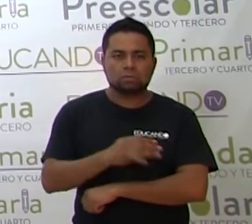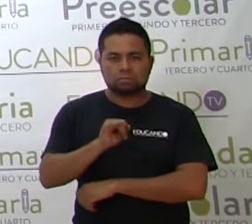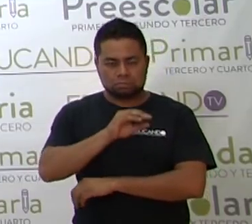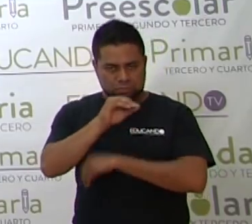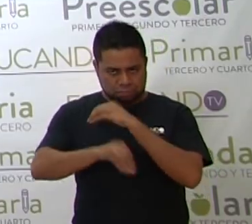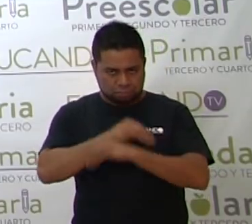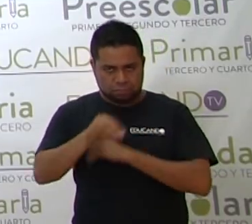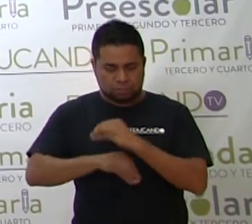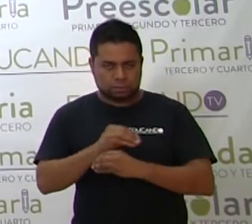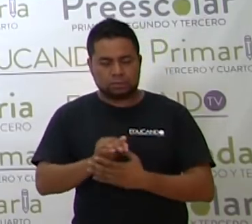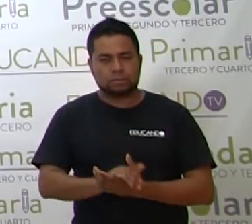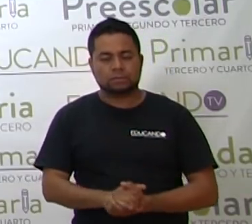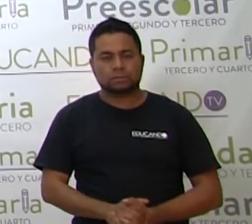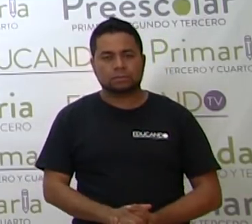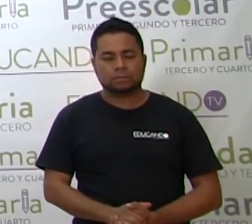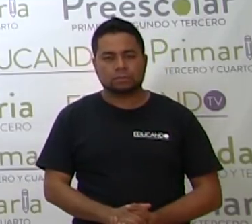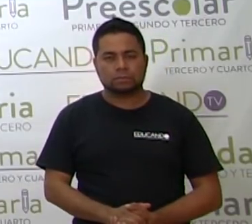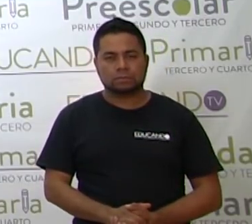bien,